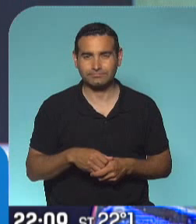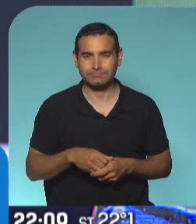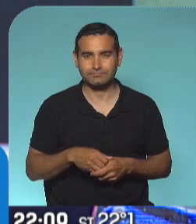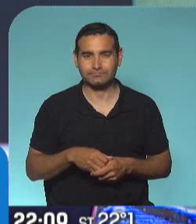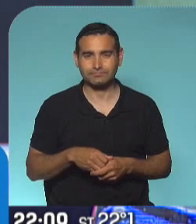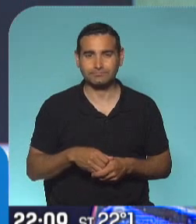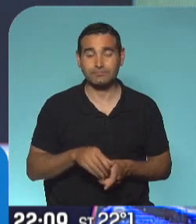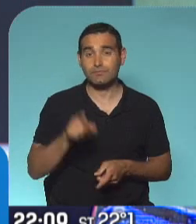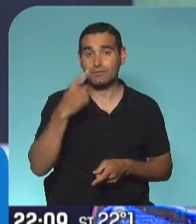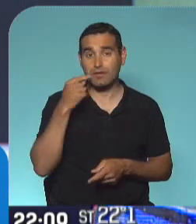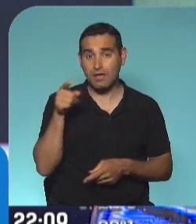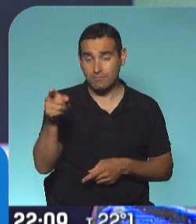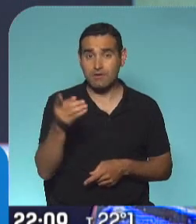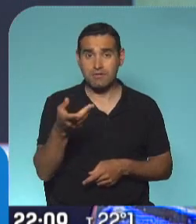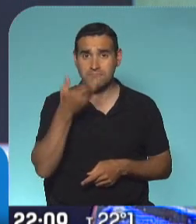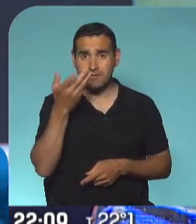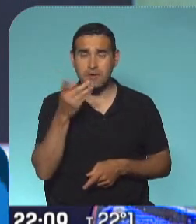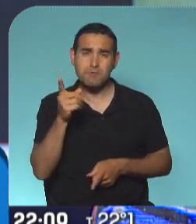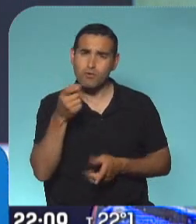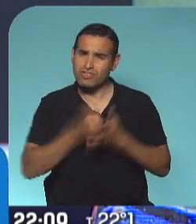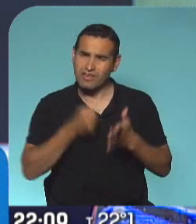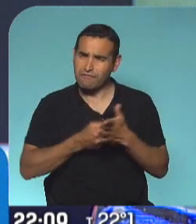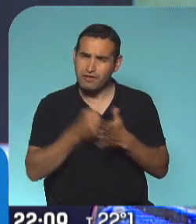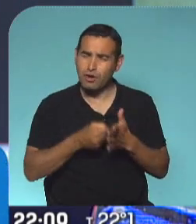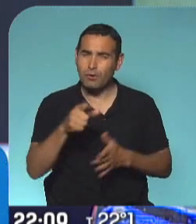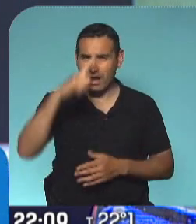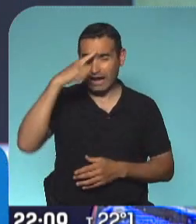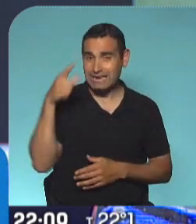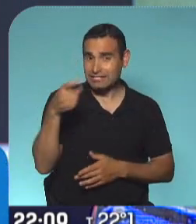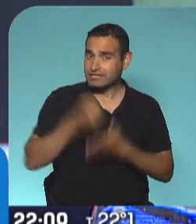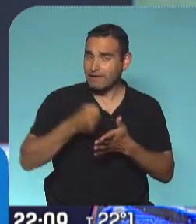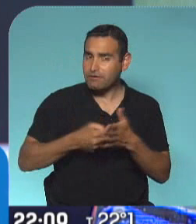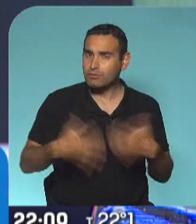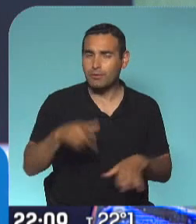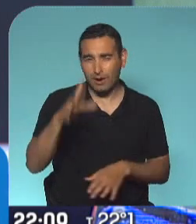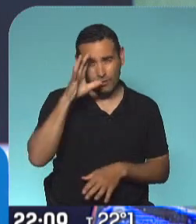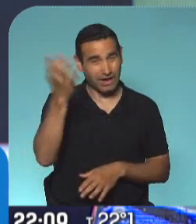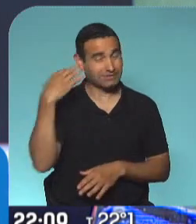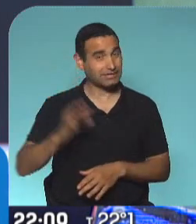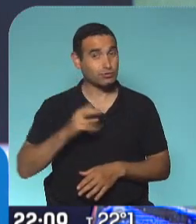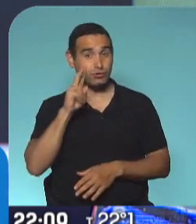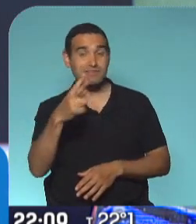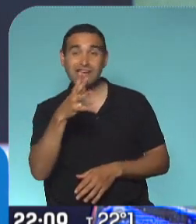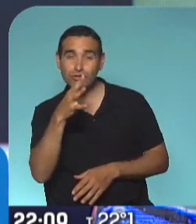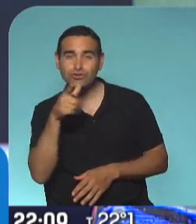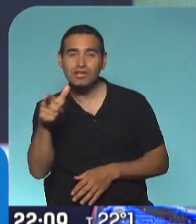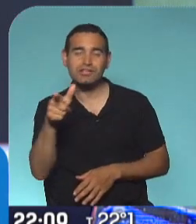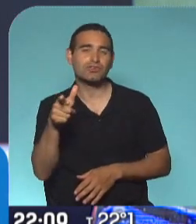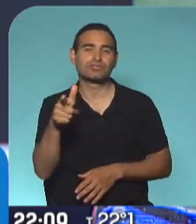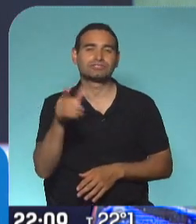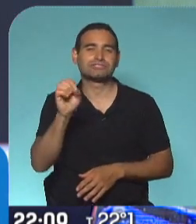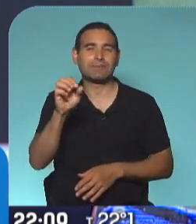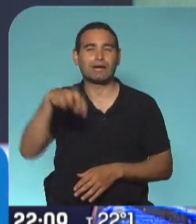Fue algo que además fue un desafío contra sí mismo de la calle Pou, porque acordémonos que en 2014 ellos lo llaman porrazo